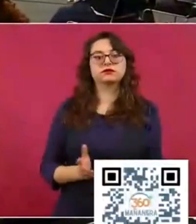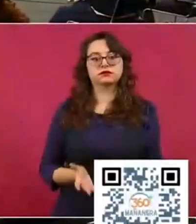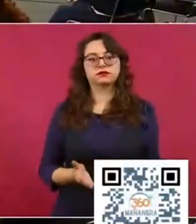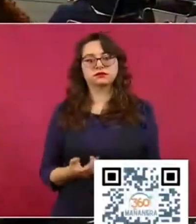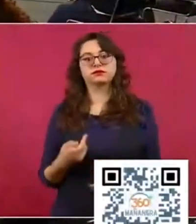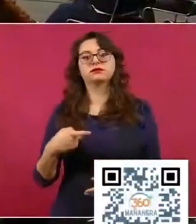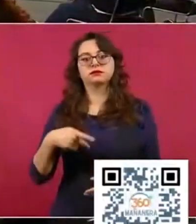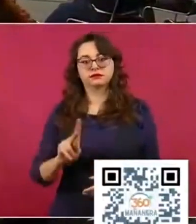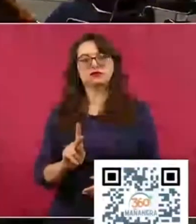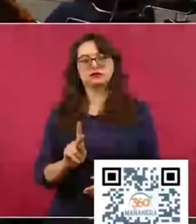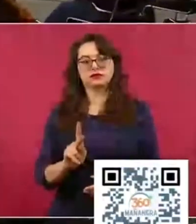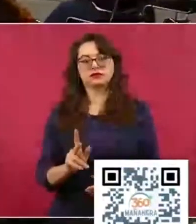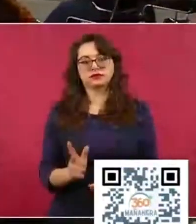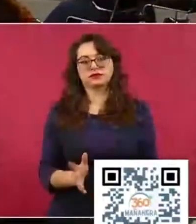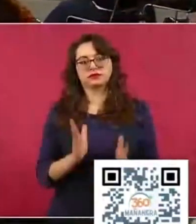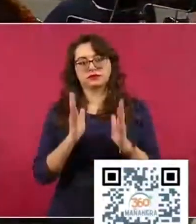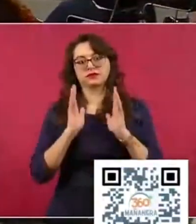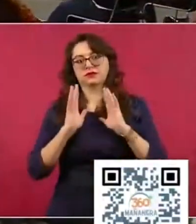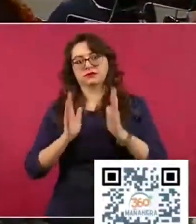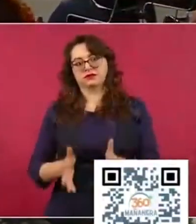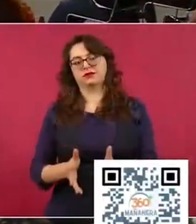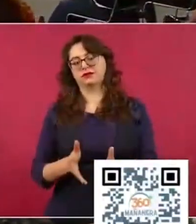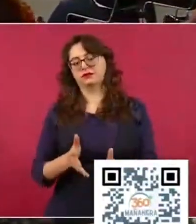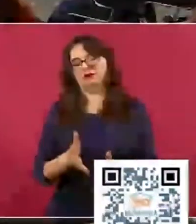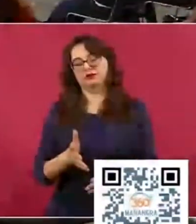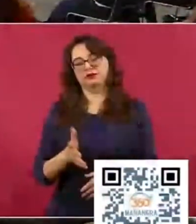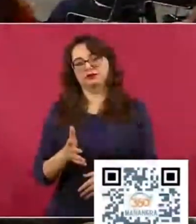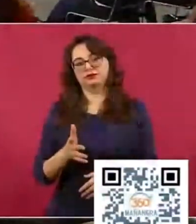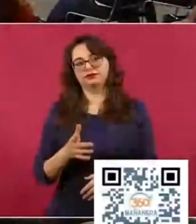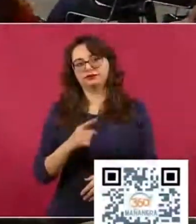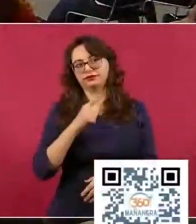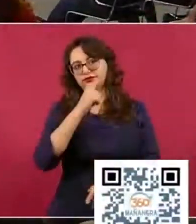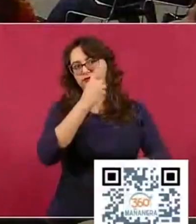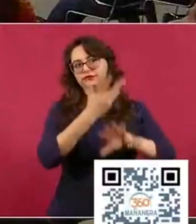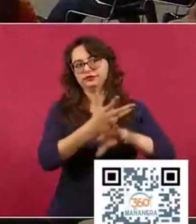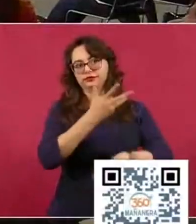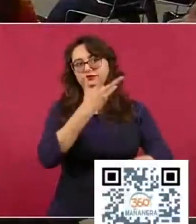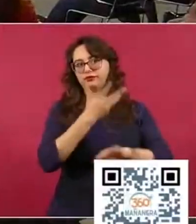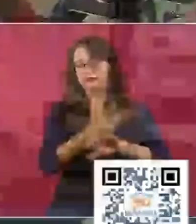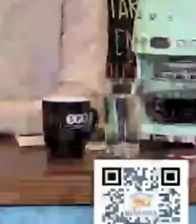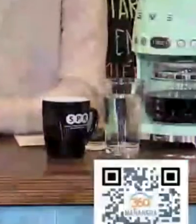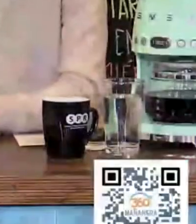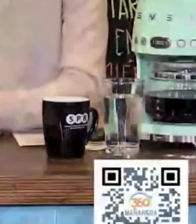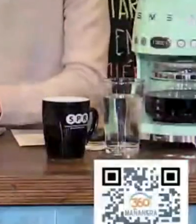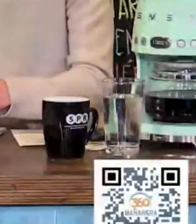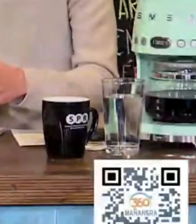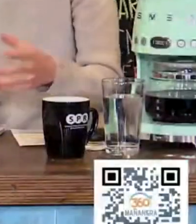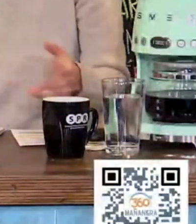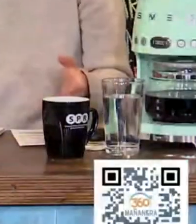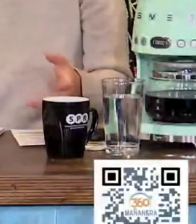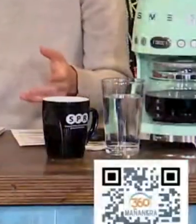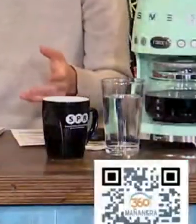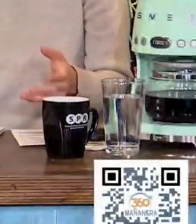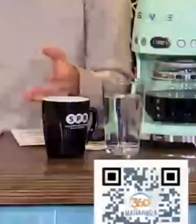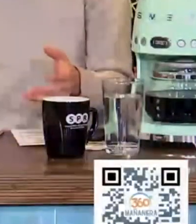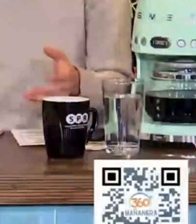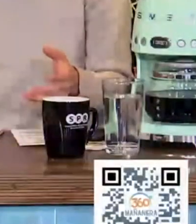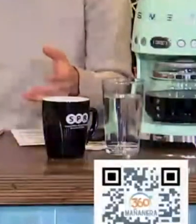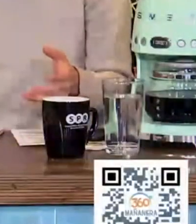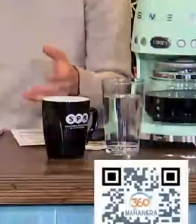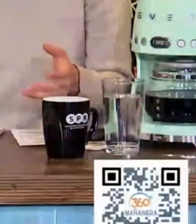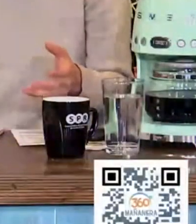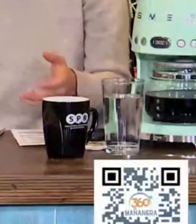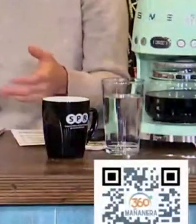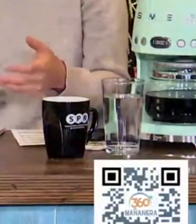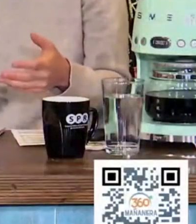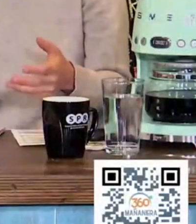hay una aceptación oficial Y por cierto a ver si